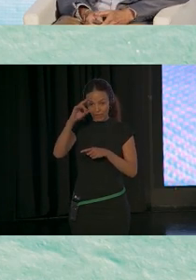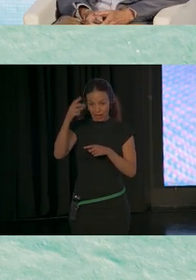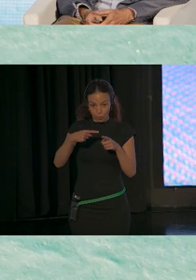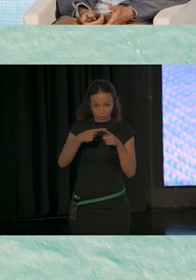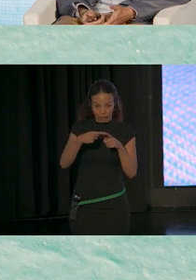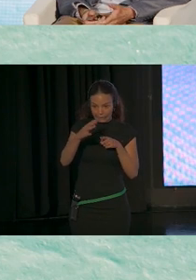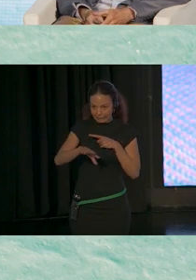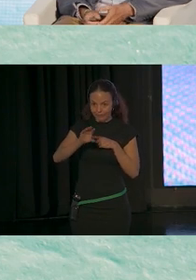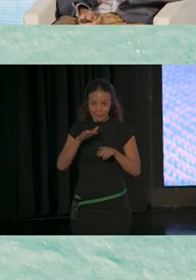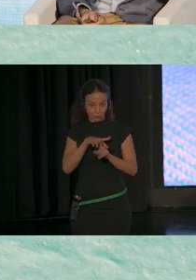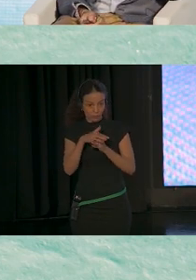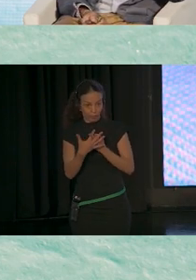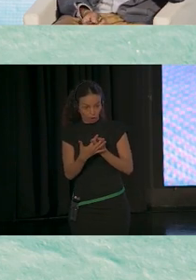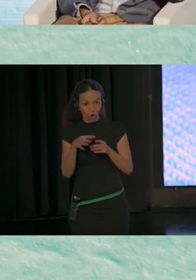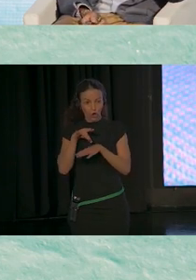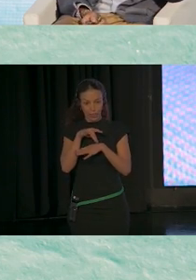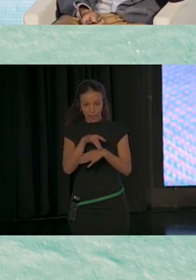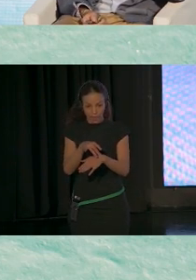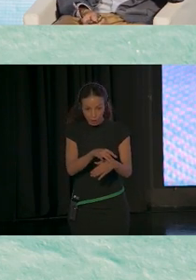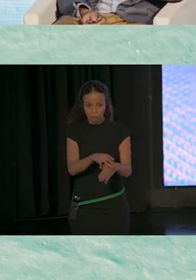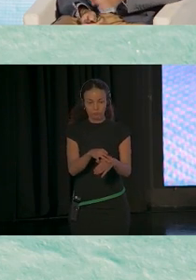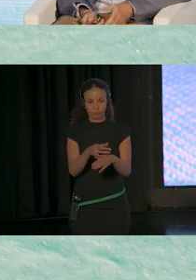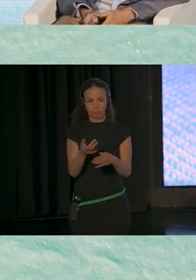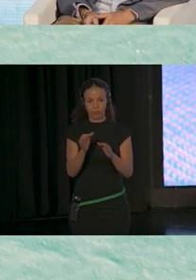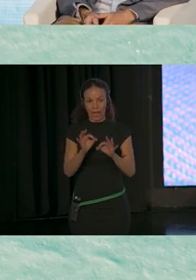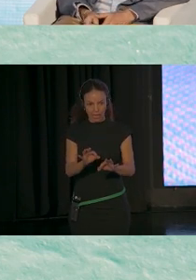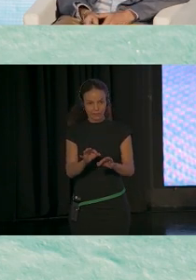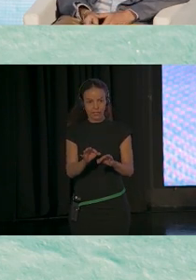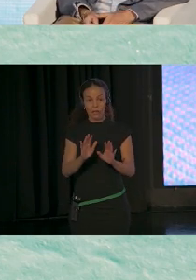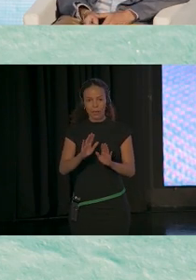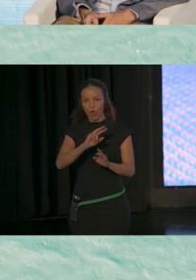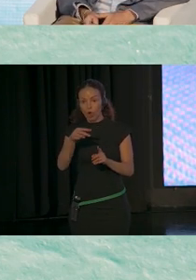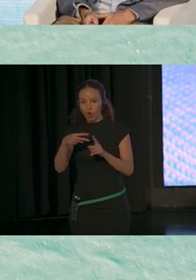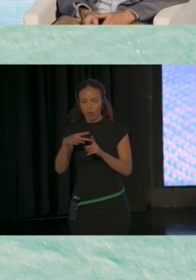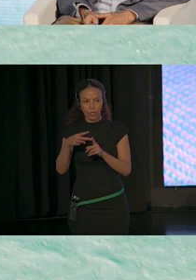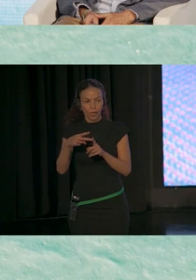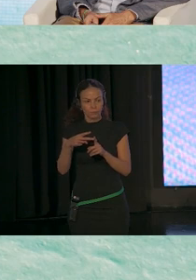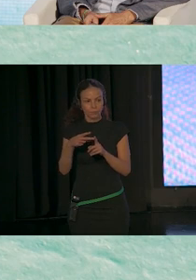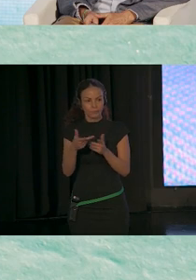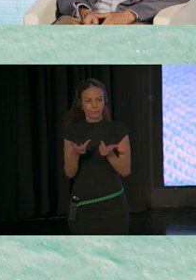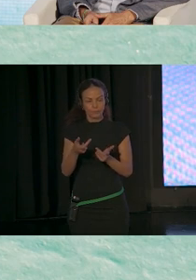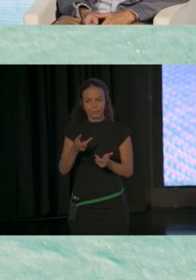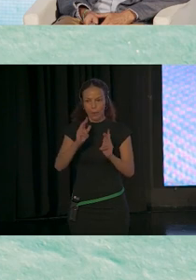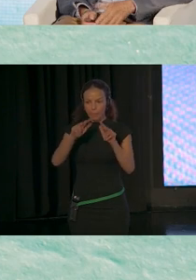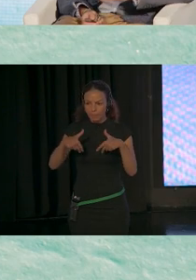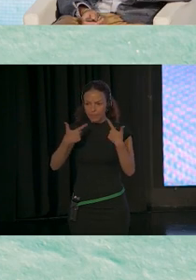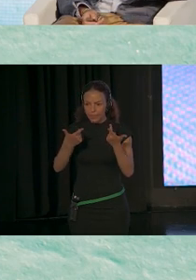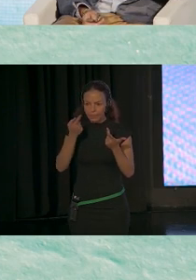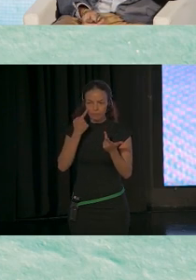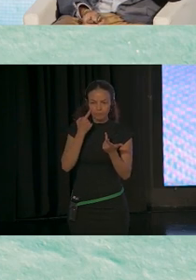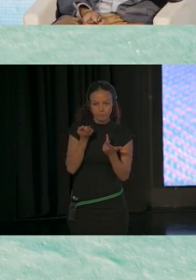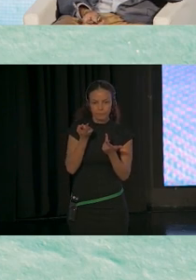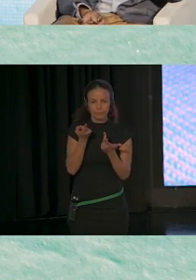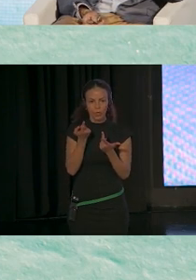lo que pasaba, que es la orientación a pasado, digámoslo así, pero también otra que, bueno, nos permitiese también vislumbrar el